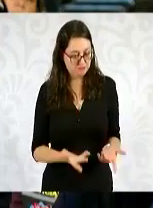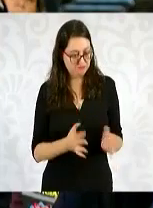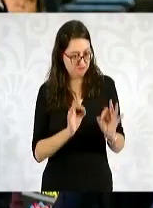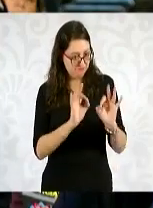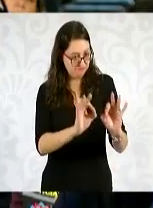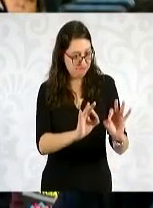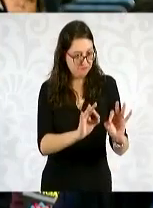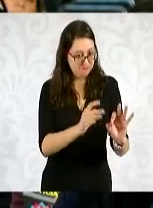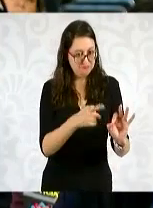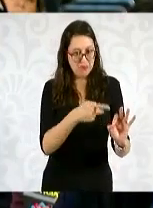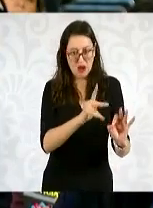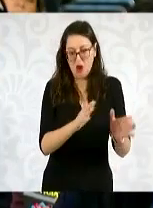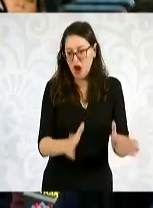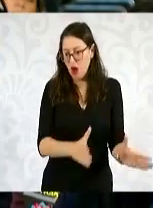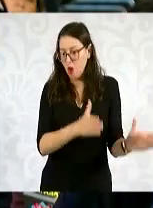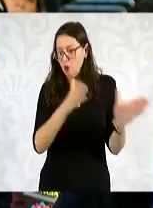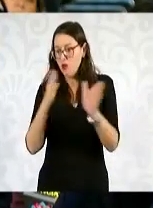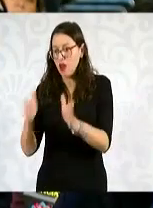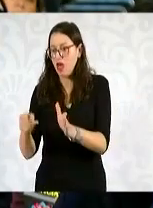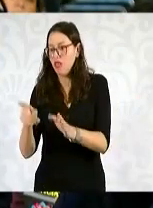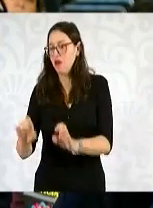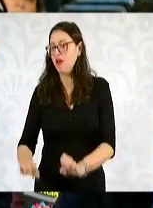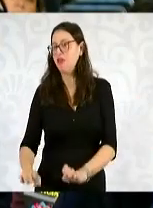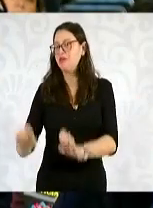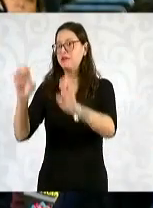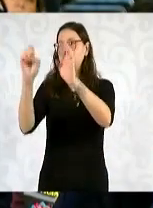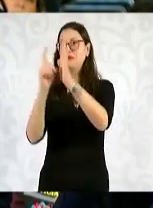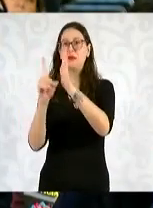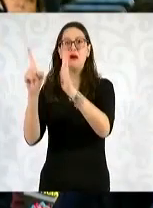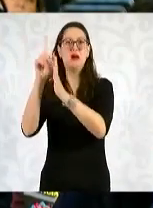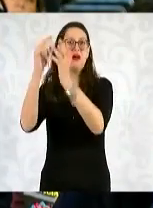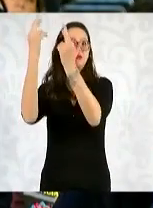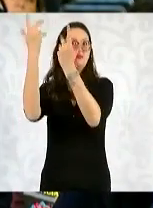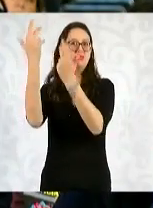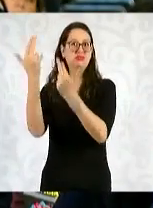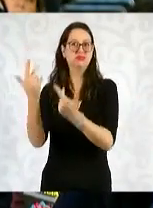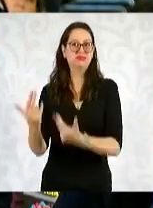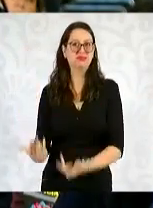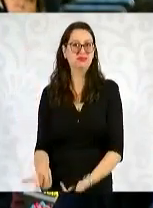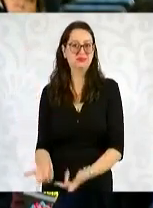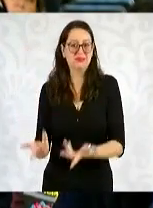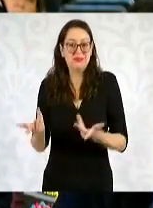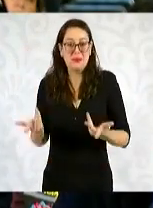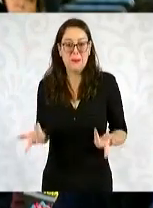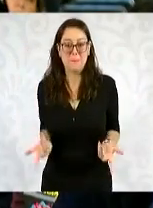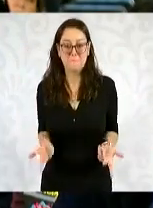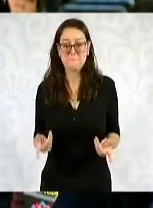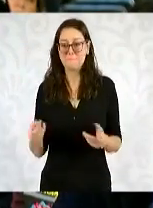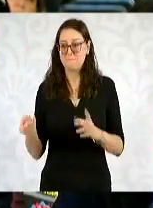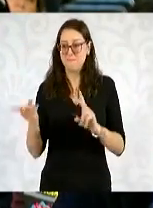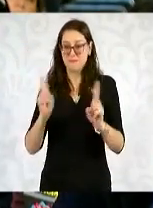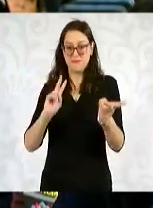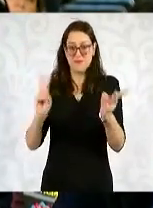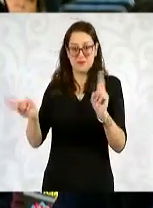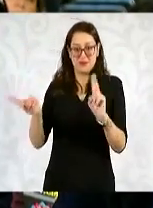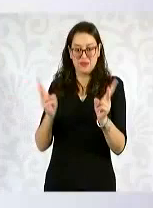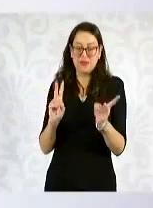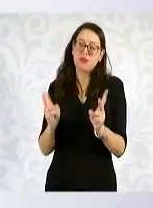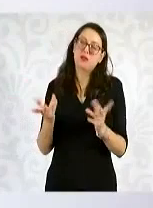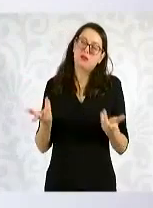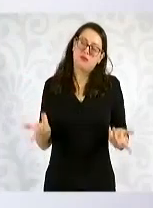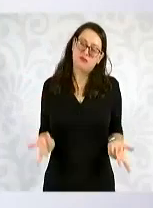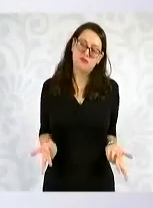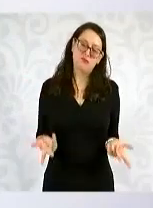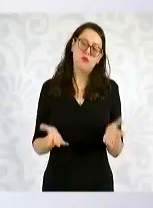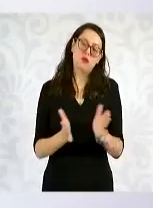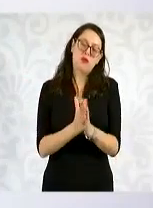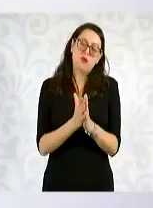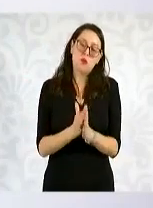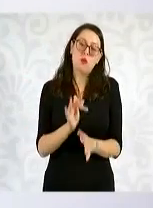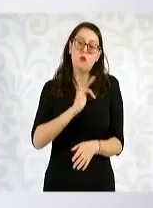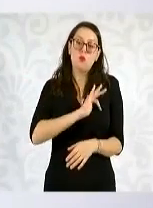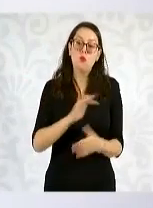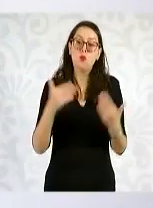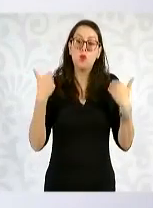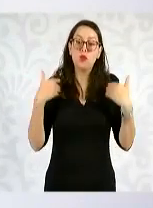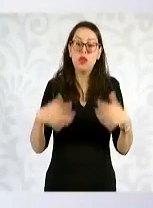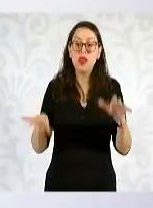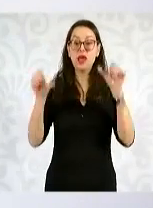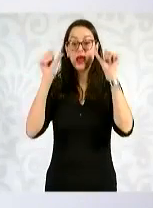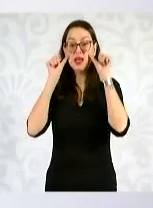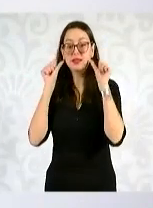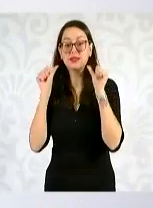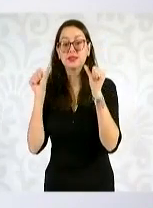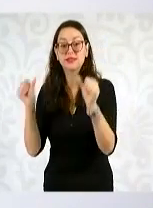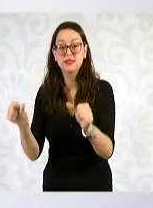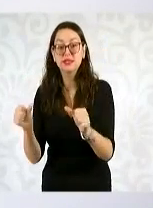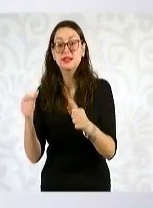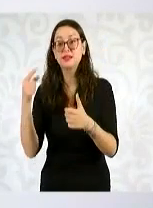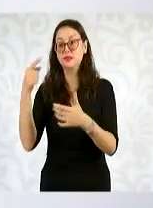infraestructura. Entonces los vecinos mandan esa solicitud de si pudiera echarle un ojito, Presidenta, a ese proyecto